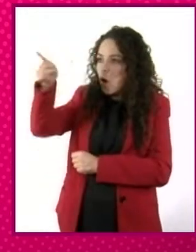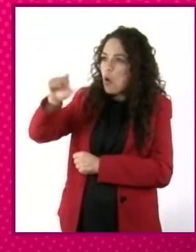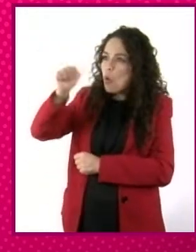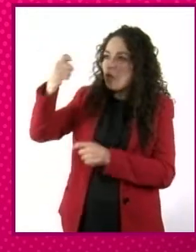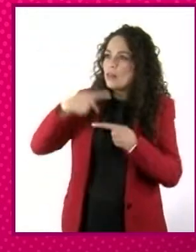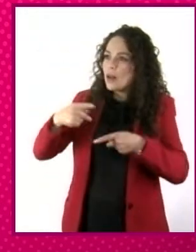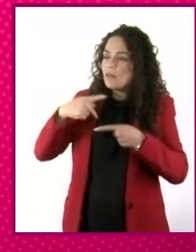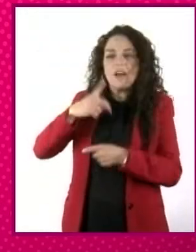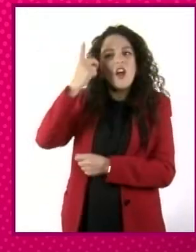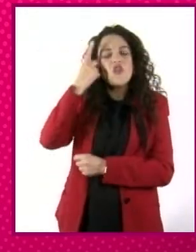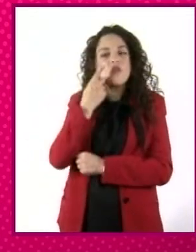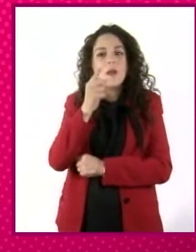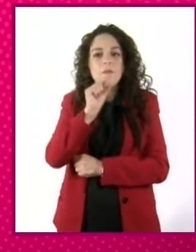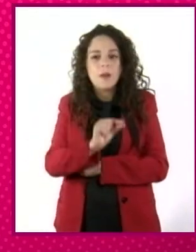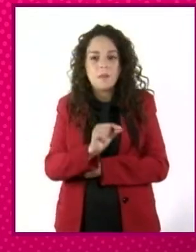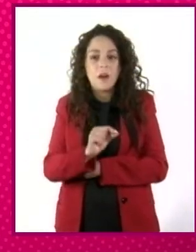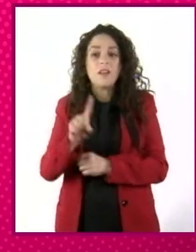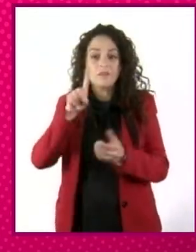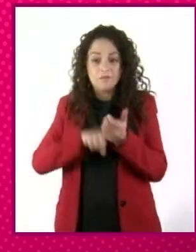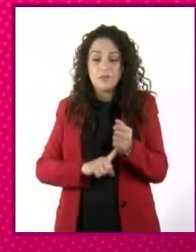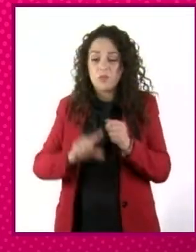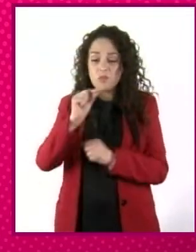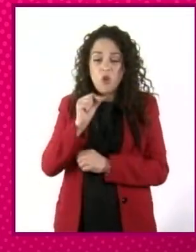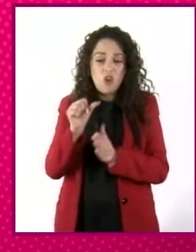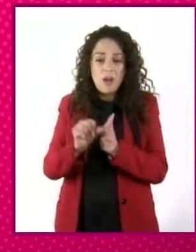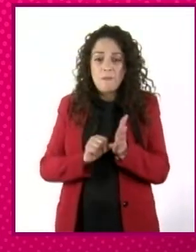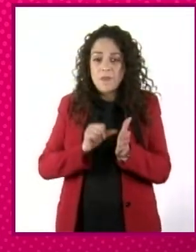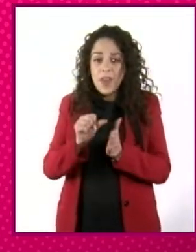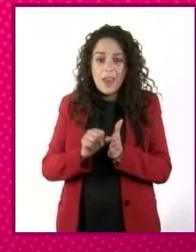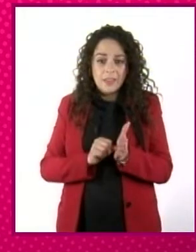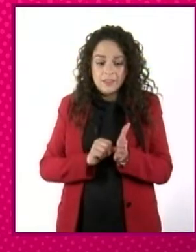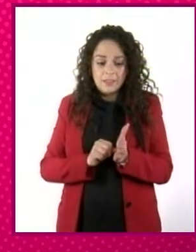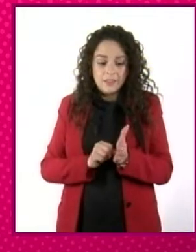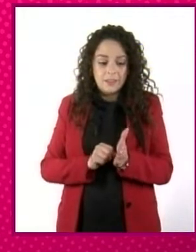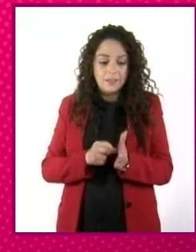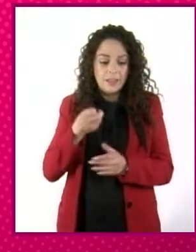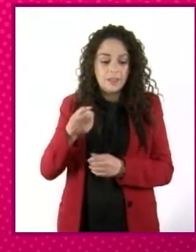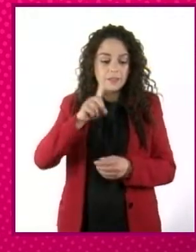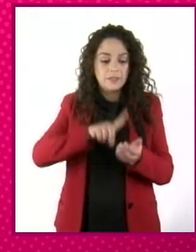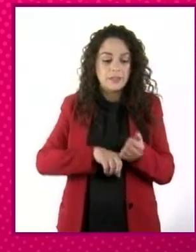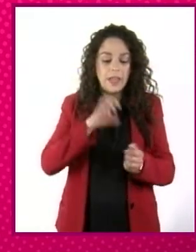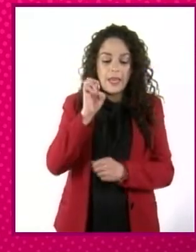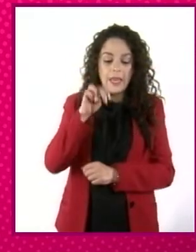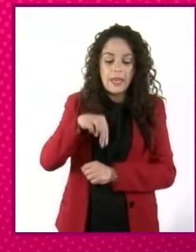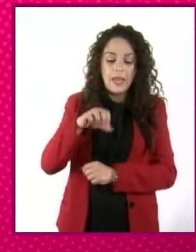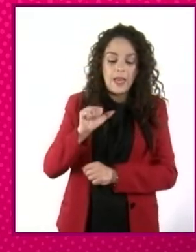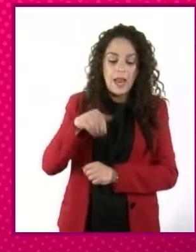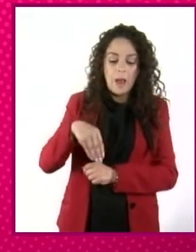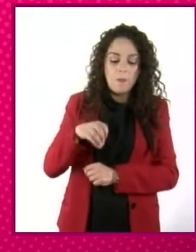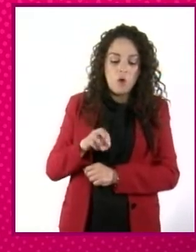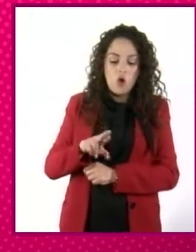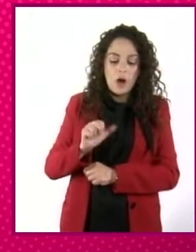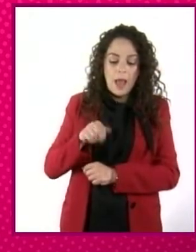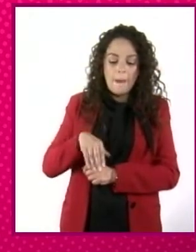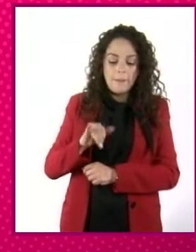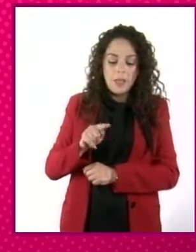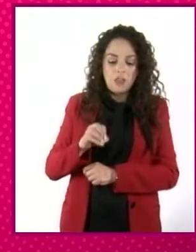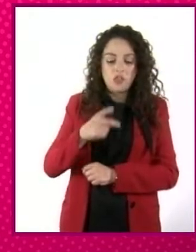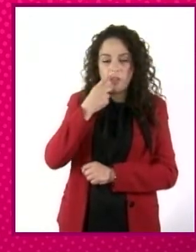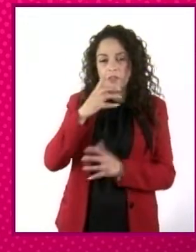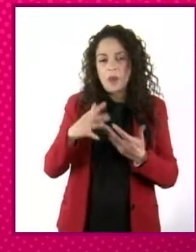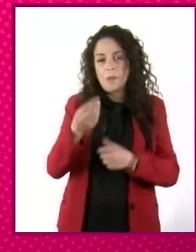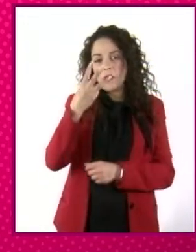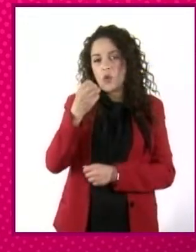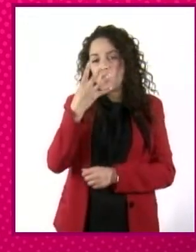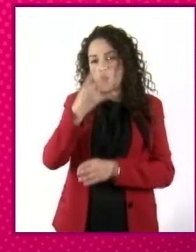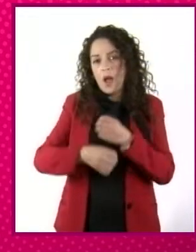pocos meses. Y esta parte como más de enamoramiento se ha estudiado que dura unos 3-4 años, pero el amor